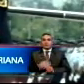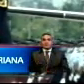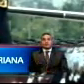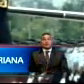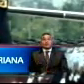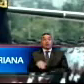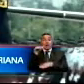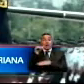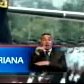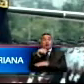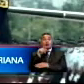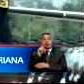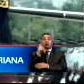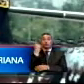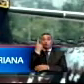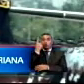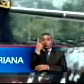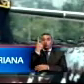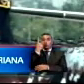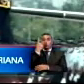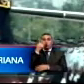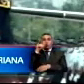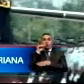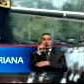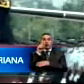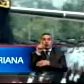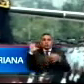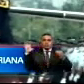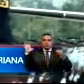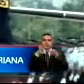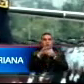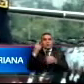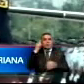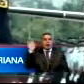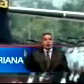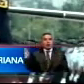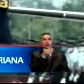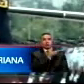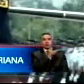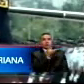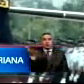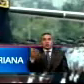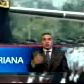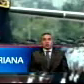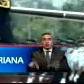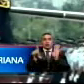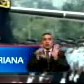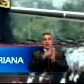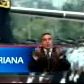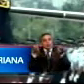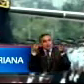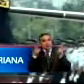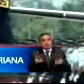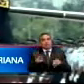El Ecuador es uno solo y es de todos, y la ley